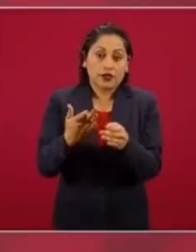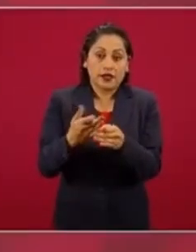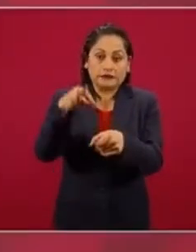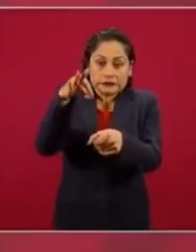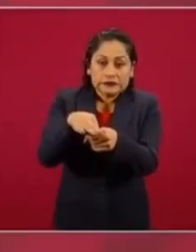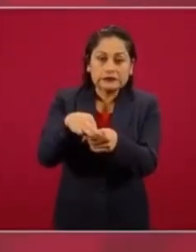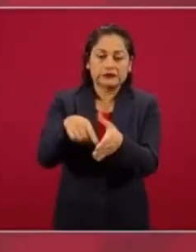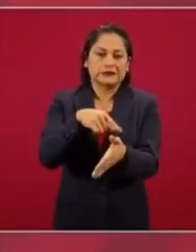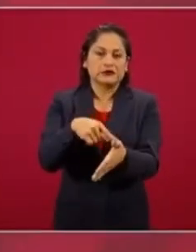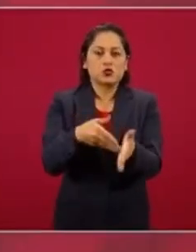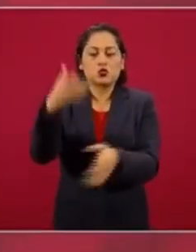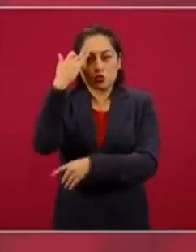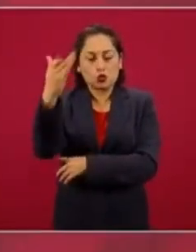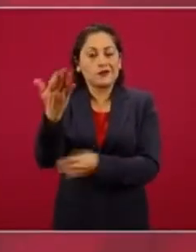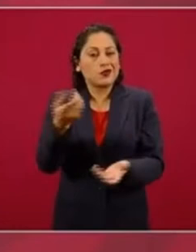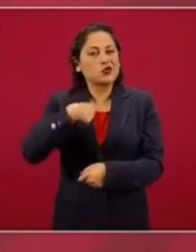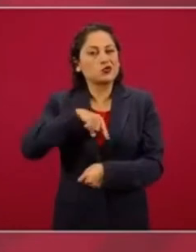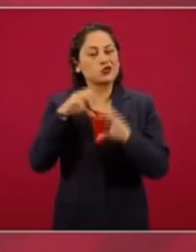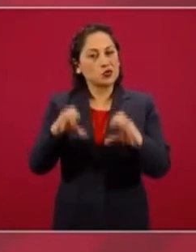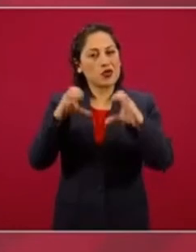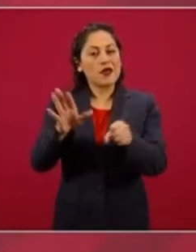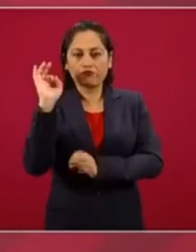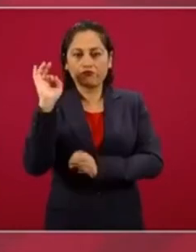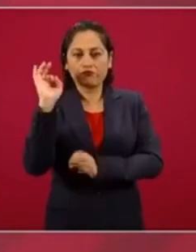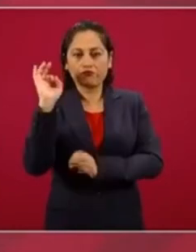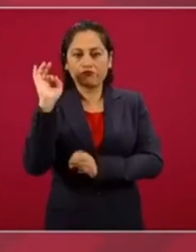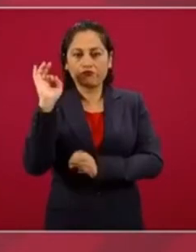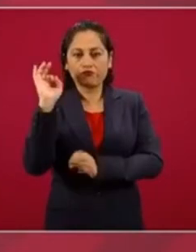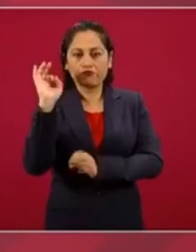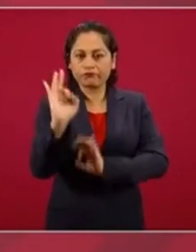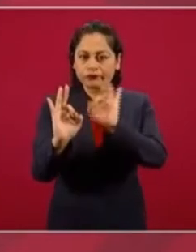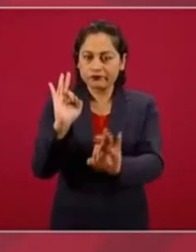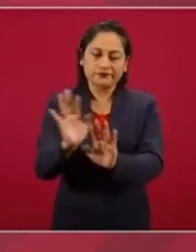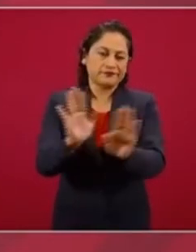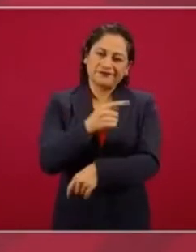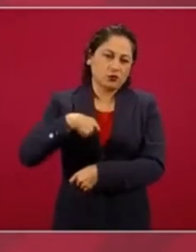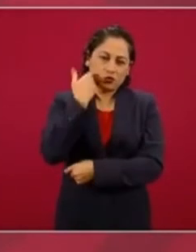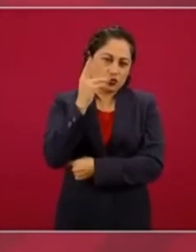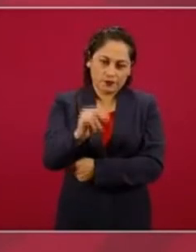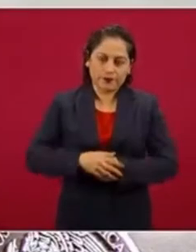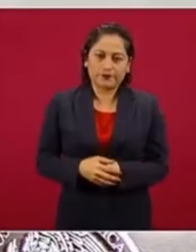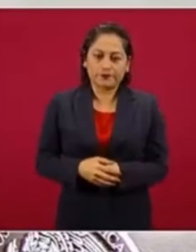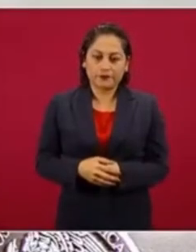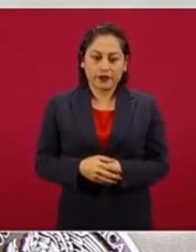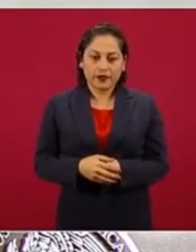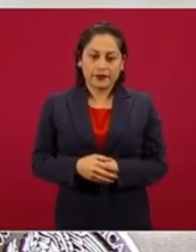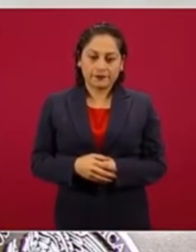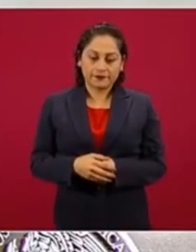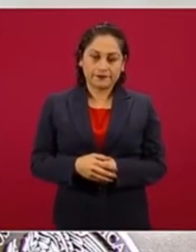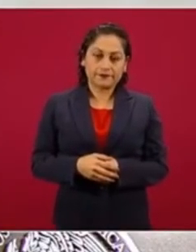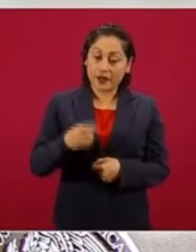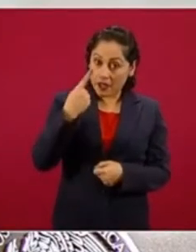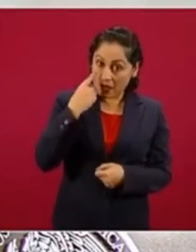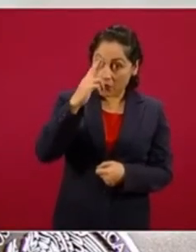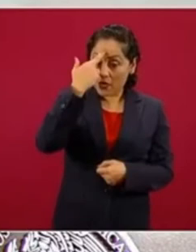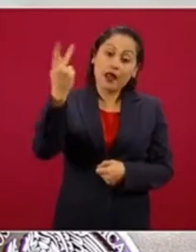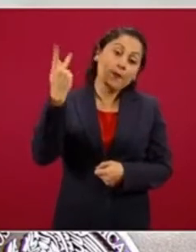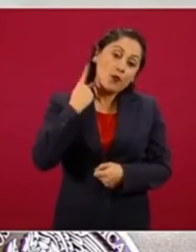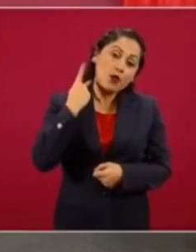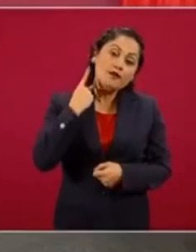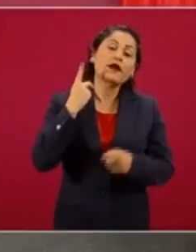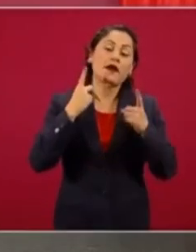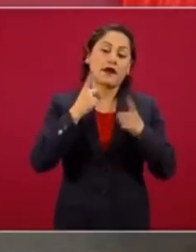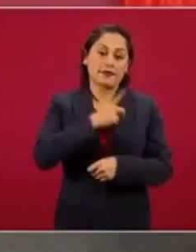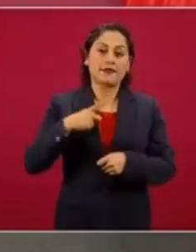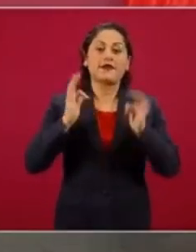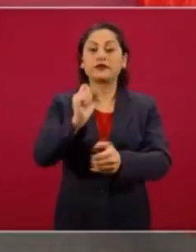elecciones y no queremos que se manipule nuestra postura. Política es tiempo y